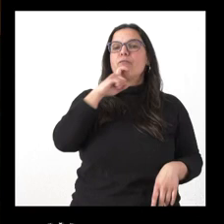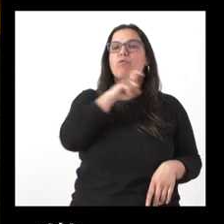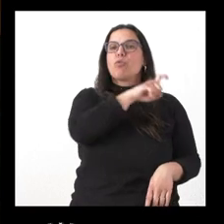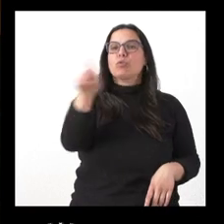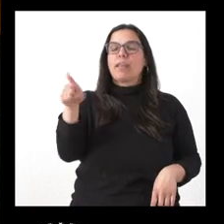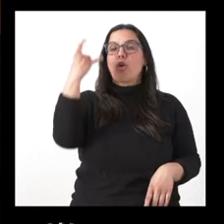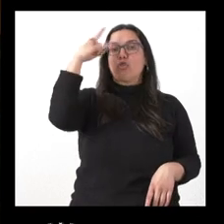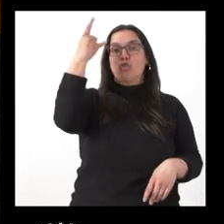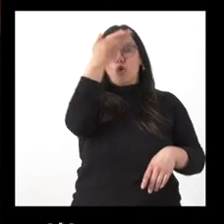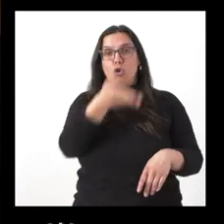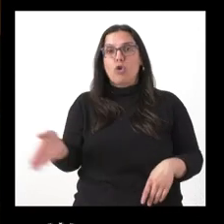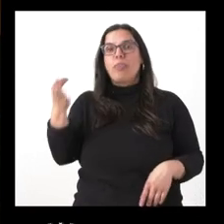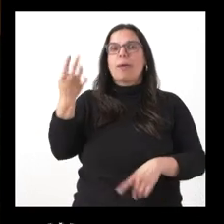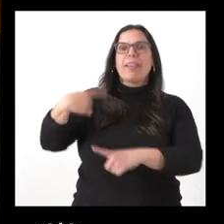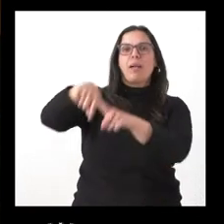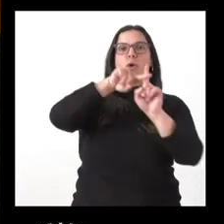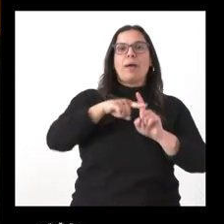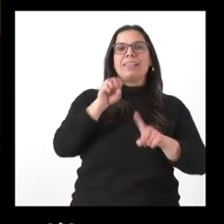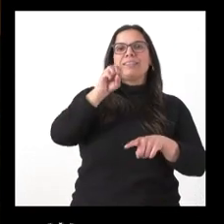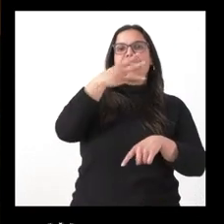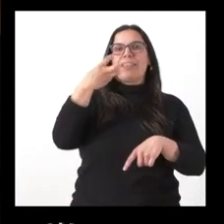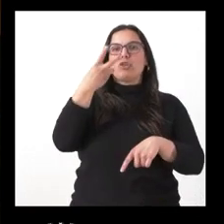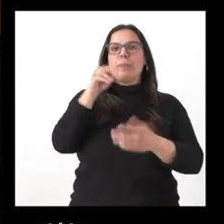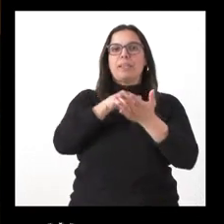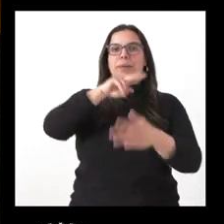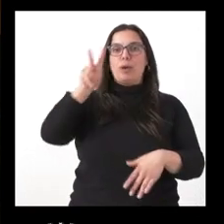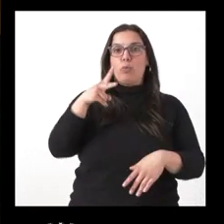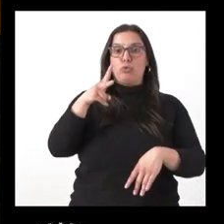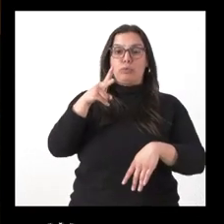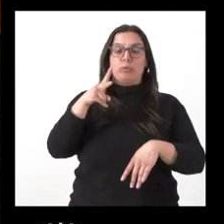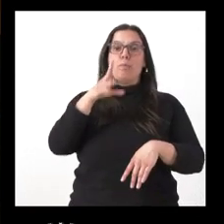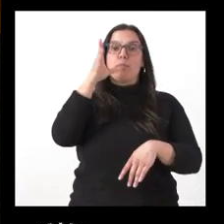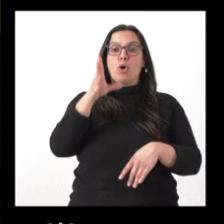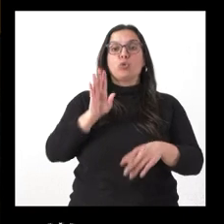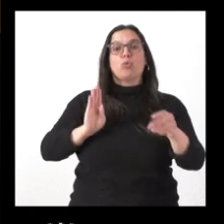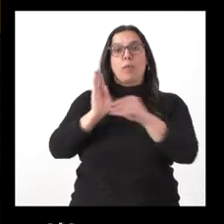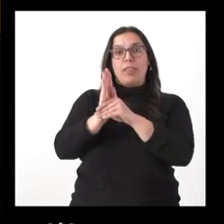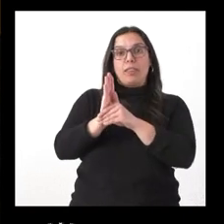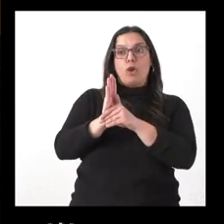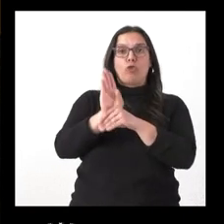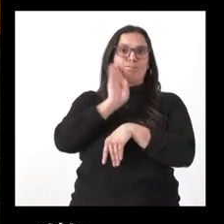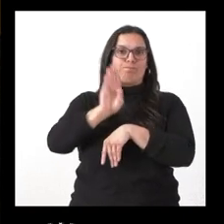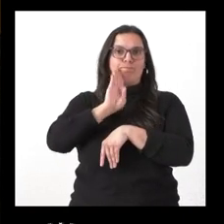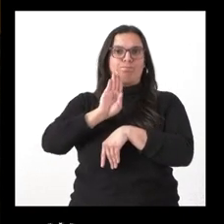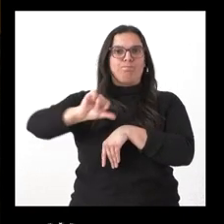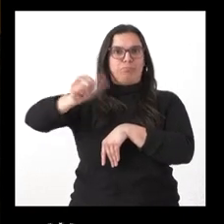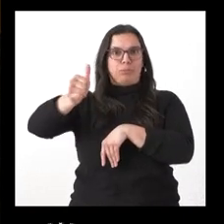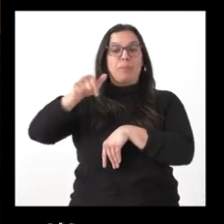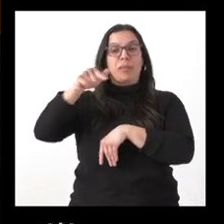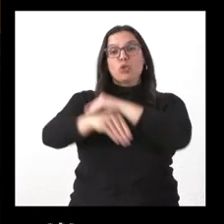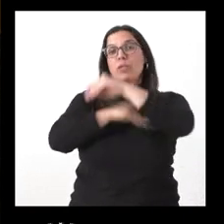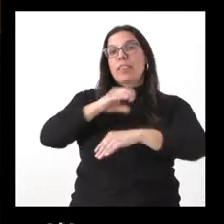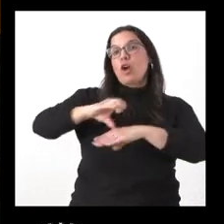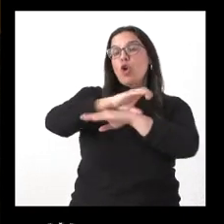toro de Lidia está obligada a devolver más de 320.000 euros a la junta Por recibir una subvenciones ilegal eso se hizo desde una consejería